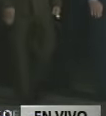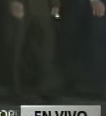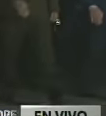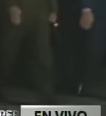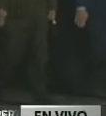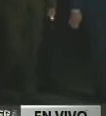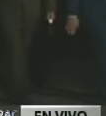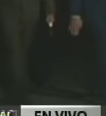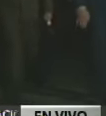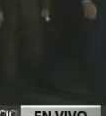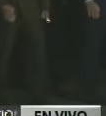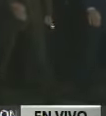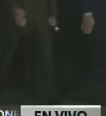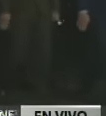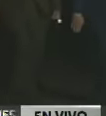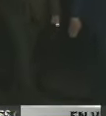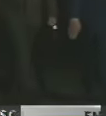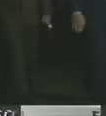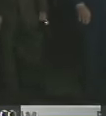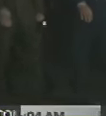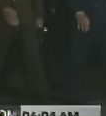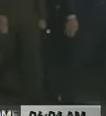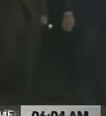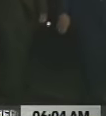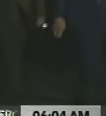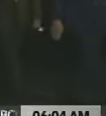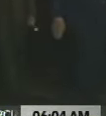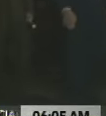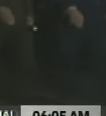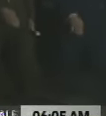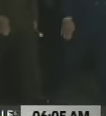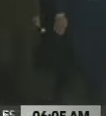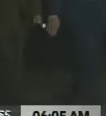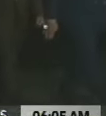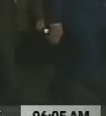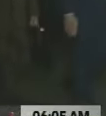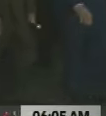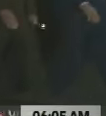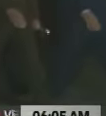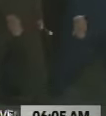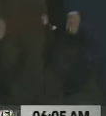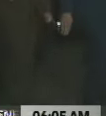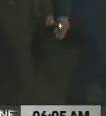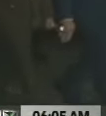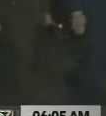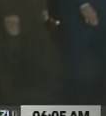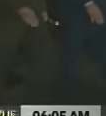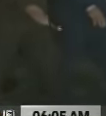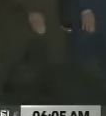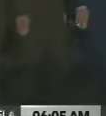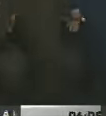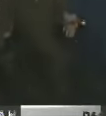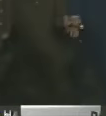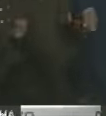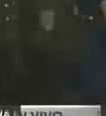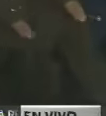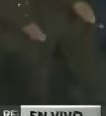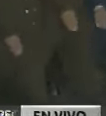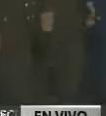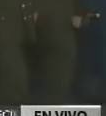Han llegado al Panteón Nacional para rendir los honores al general Ezequiel Zamora, quien recordemos nació en Cuba, en el estado Miranda, el